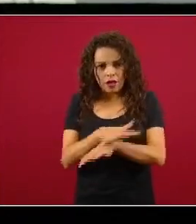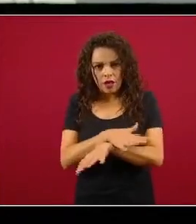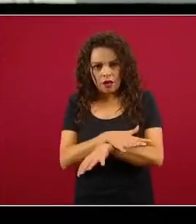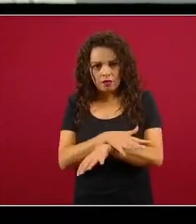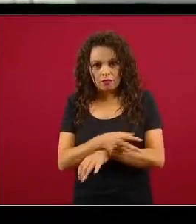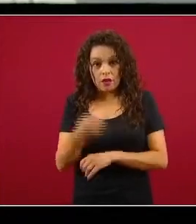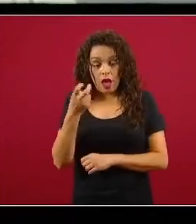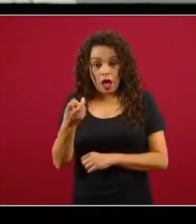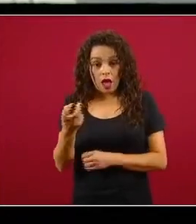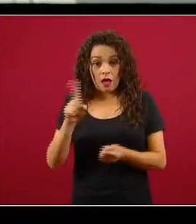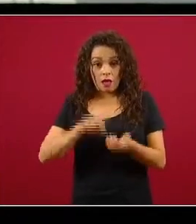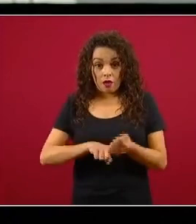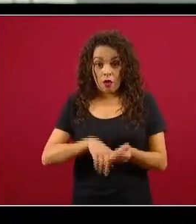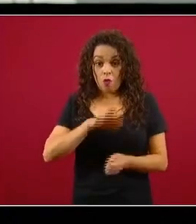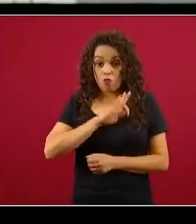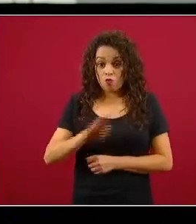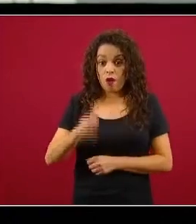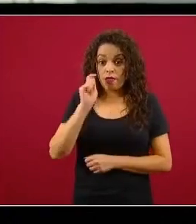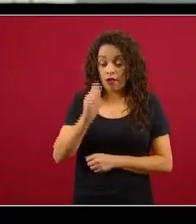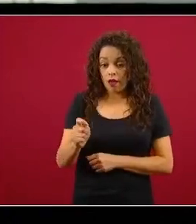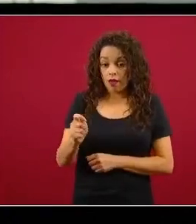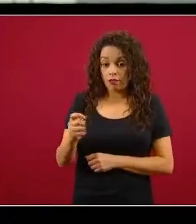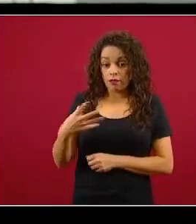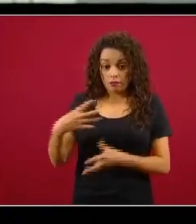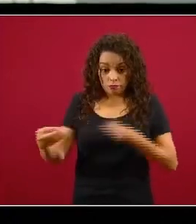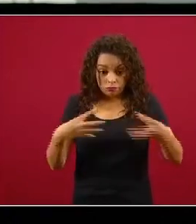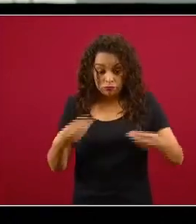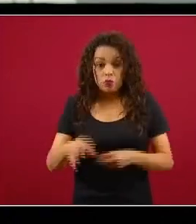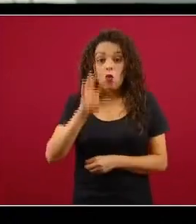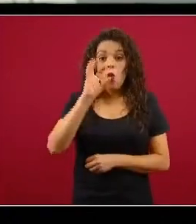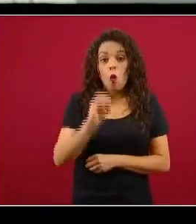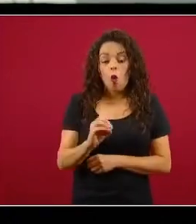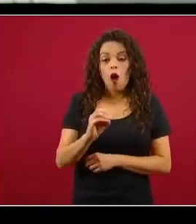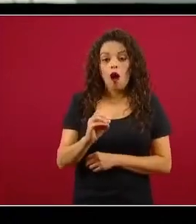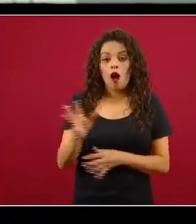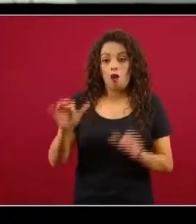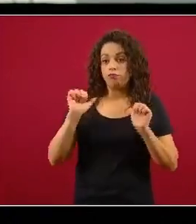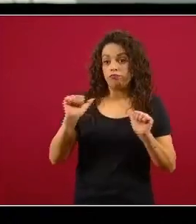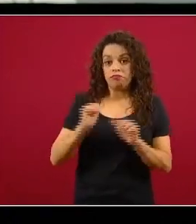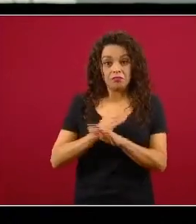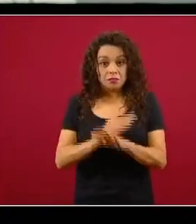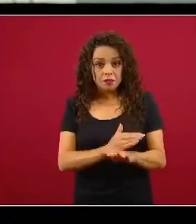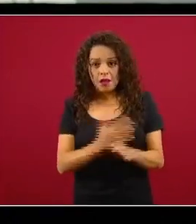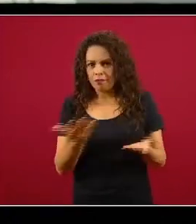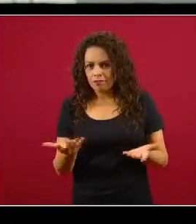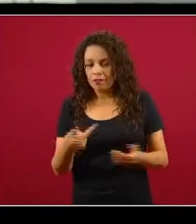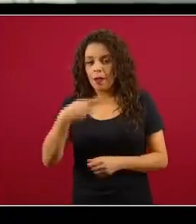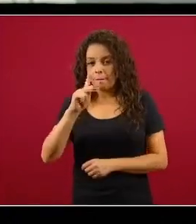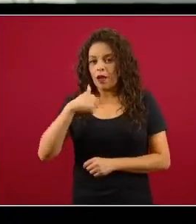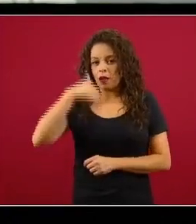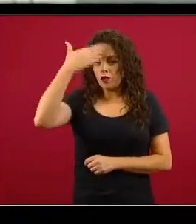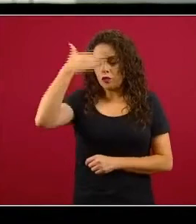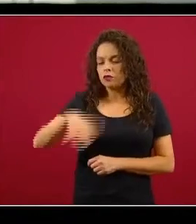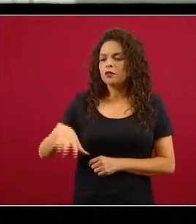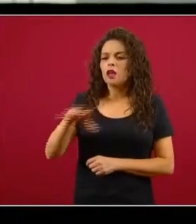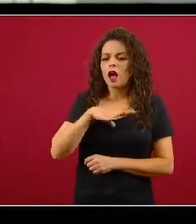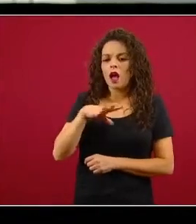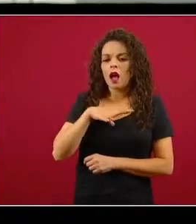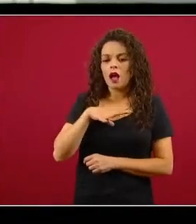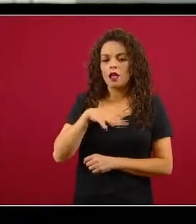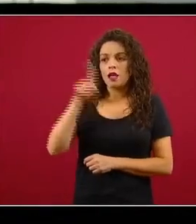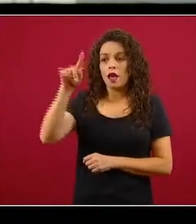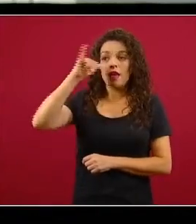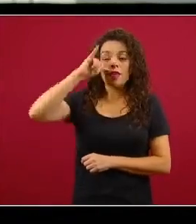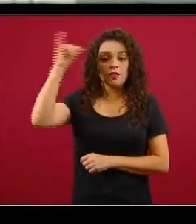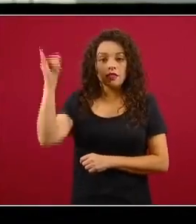de transmisión o de inmunidad, ¿no? Pero no sé si se tenga como más información. Tengo entendido, por ejemplo, que la cepa que llegó a Bérgamo en